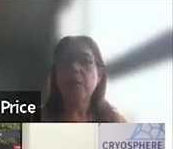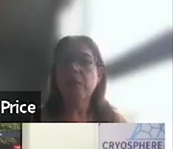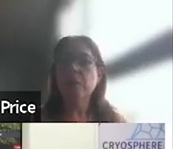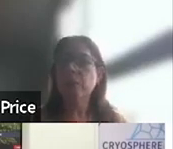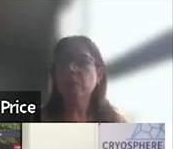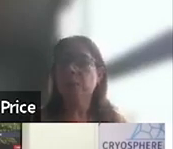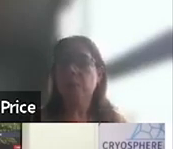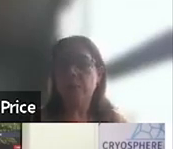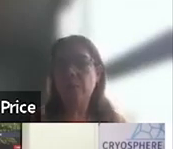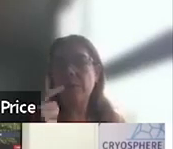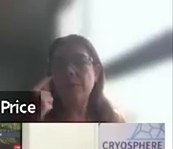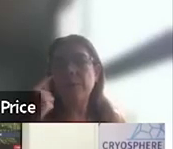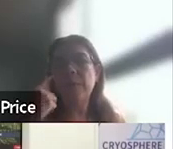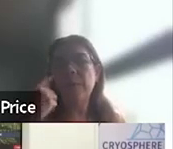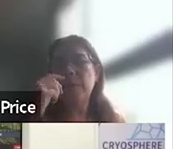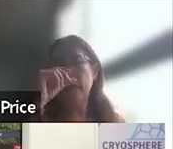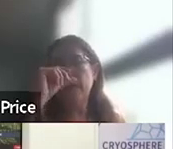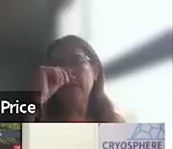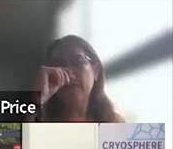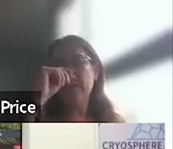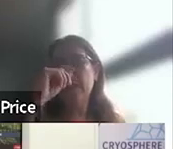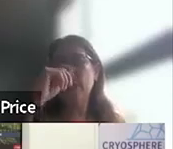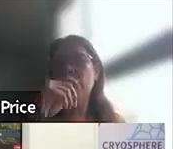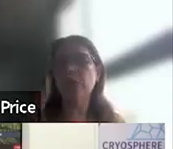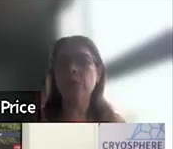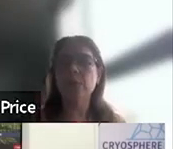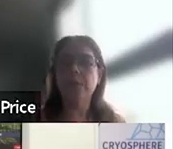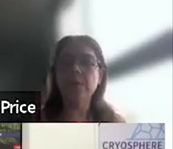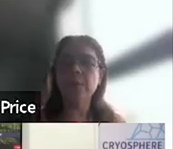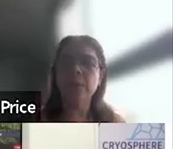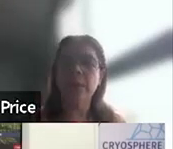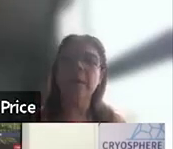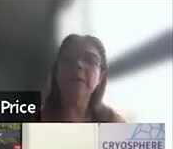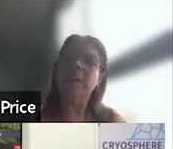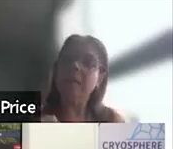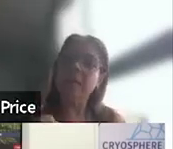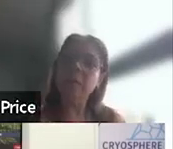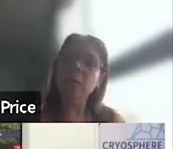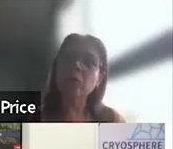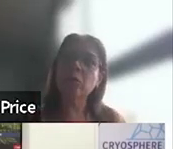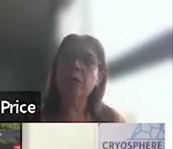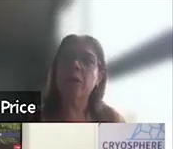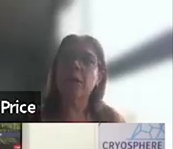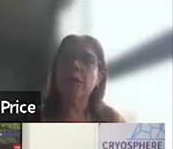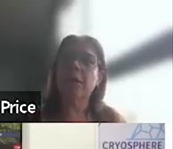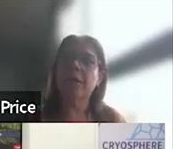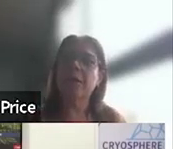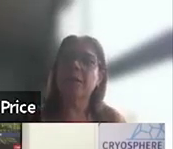que podamos nuevamente dar relevancia a los ecosistemas de montaña. Tenemos,